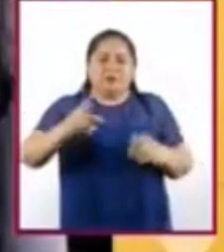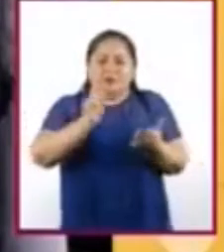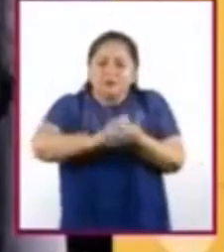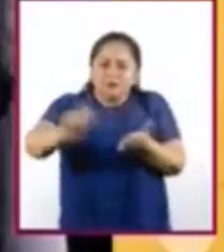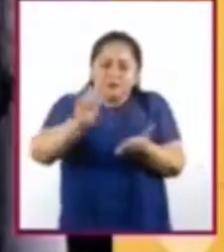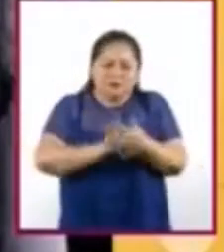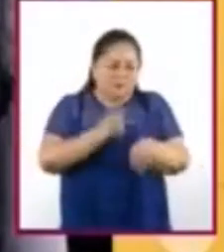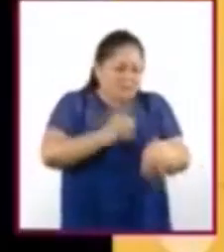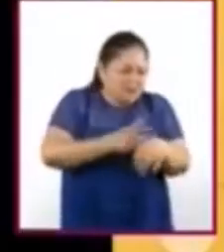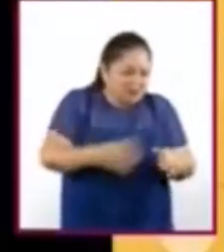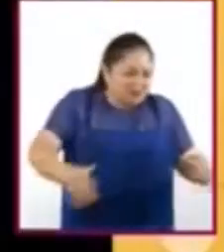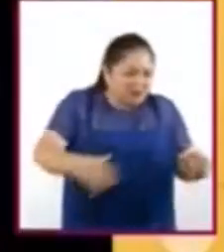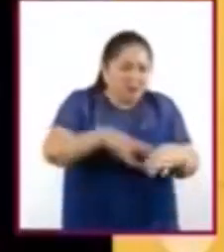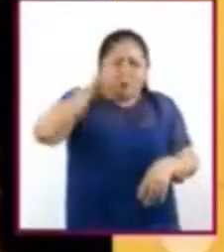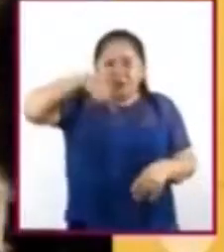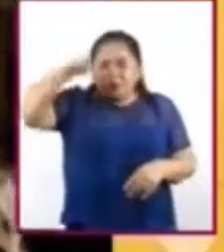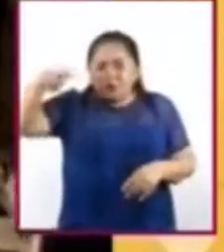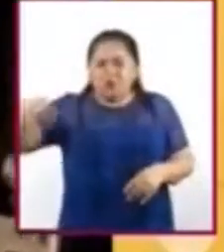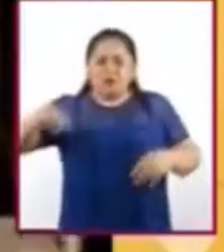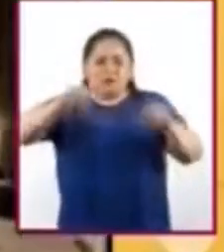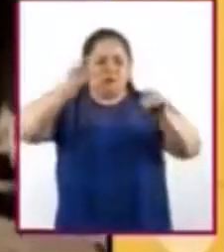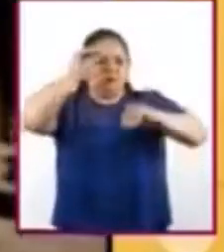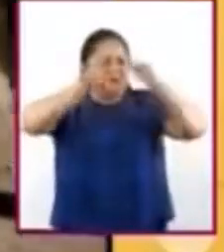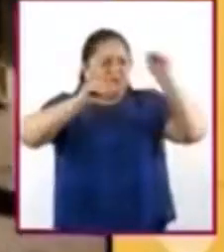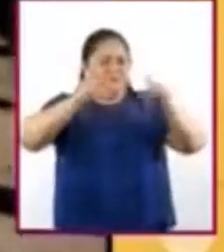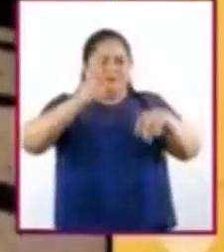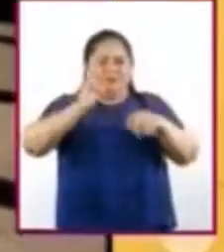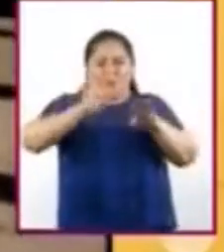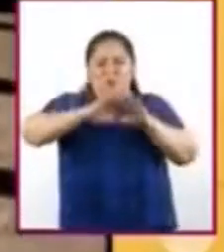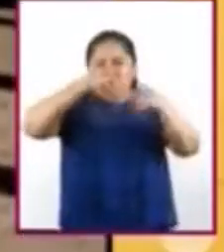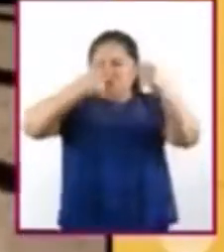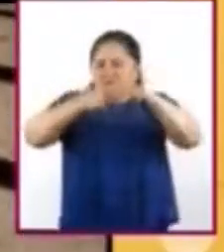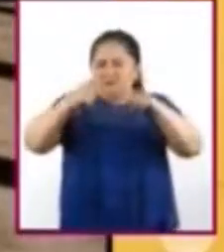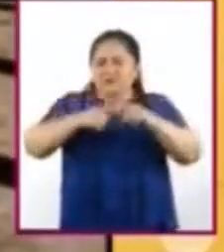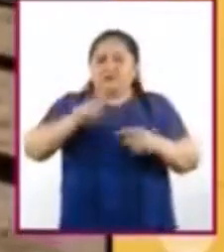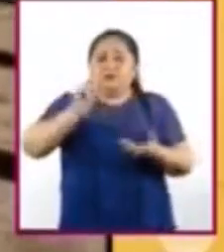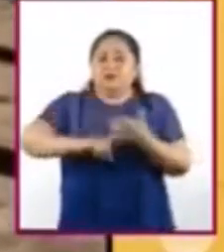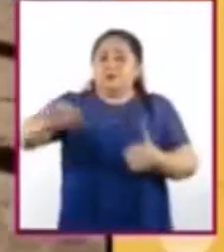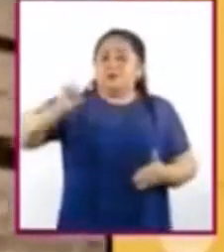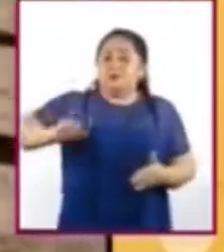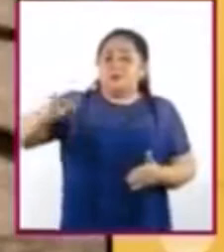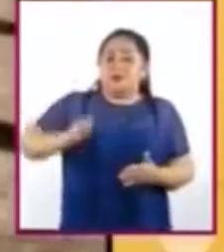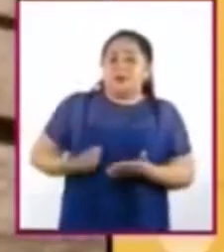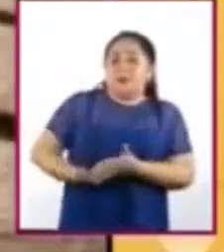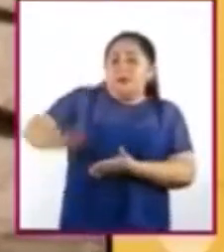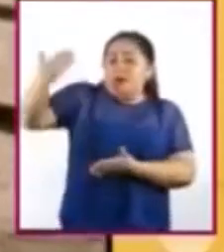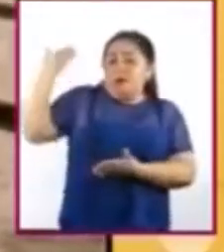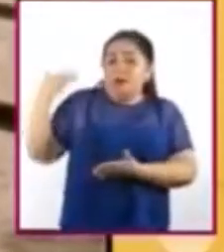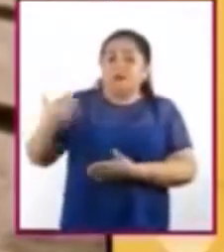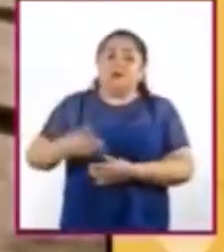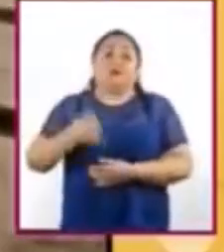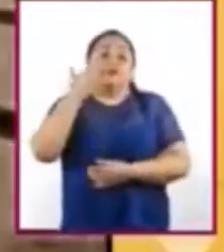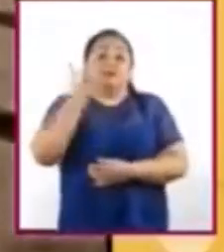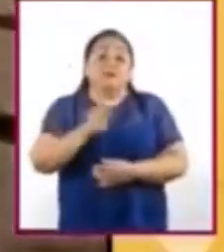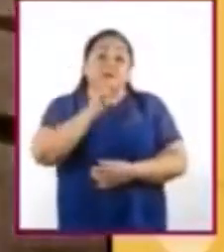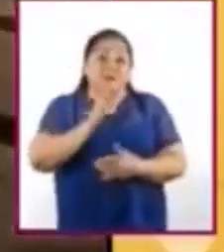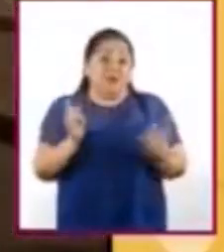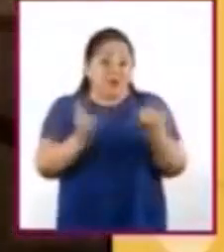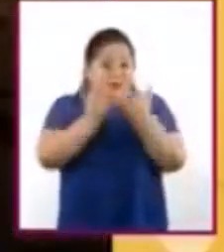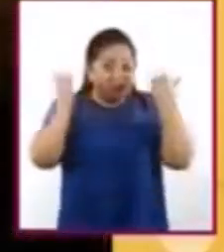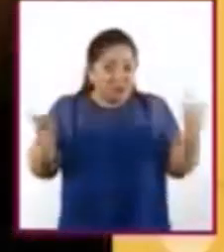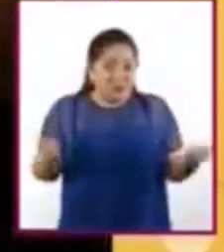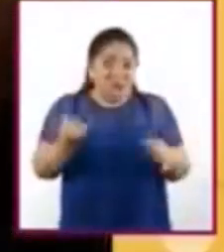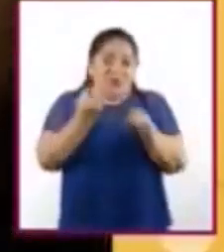vasijas, pinturas, esculturas y demás restos que dejaron nuestros antepasados. En el caso de la historia,